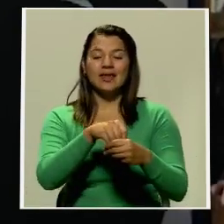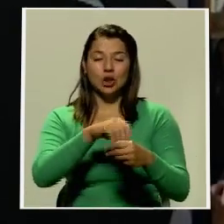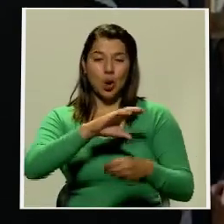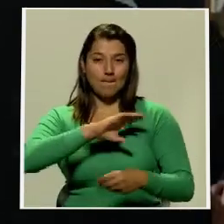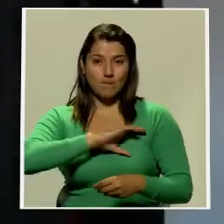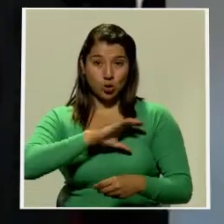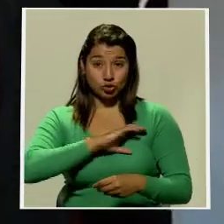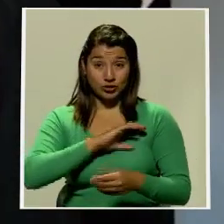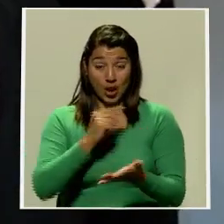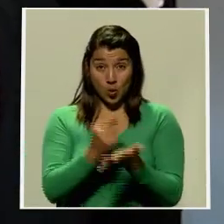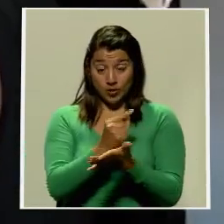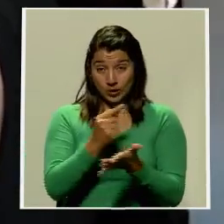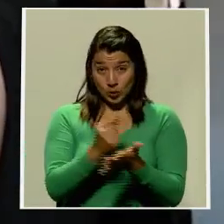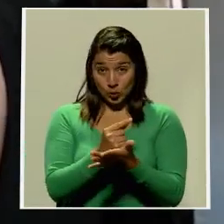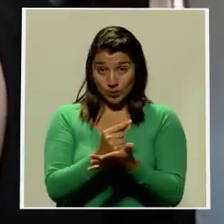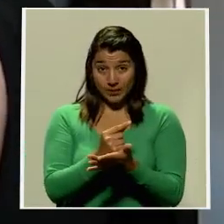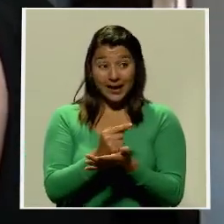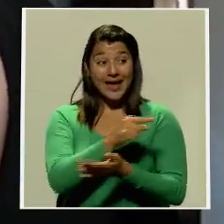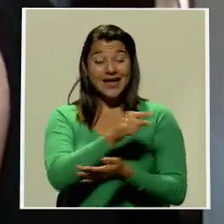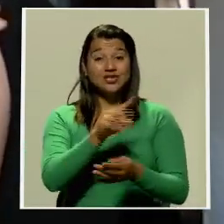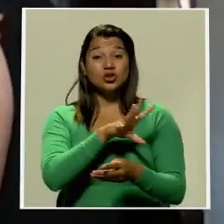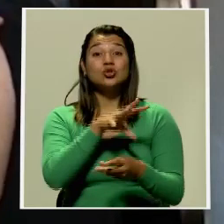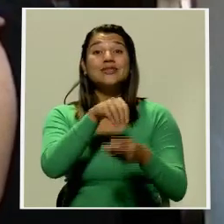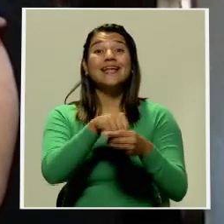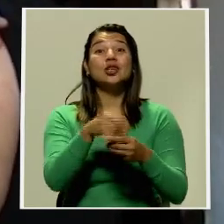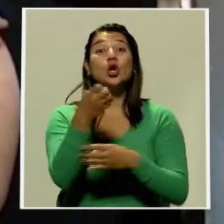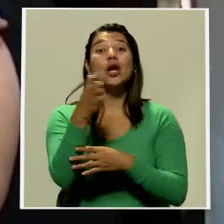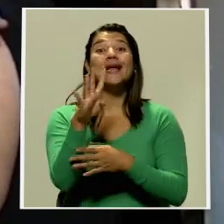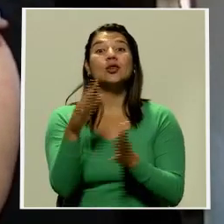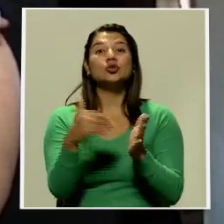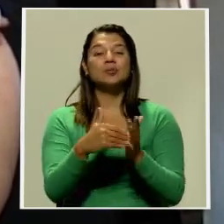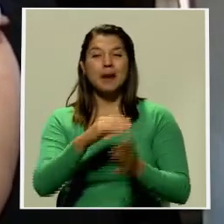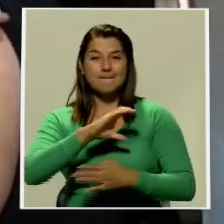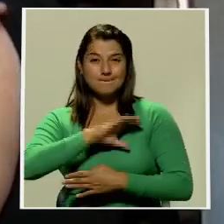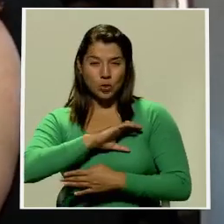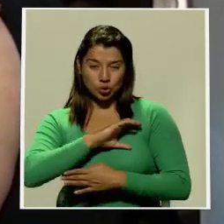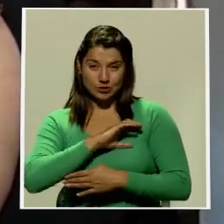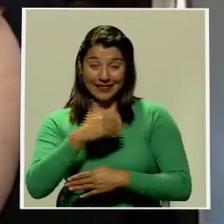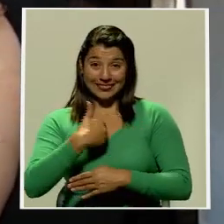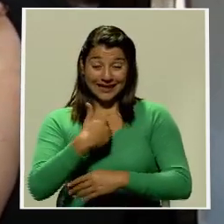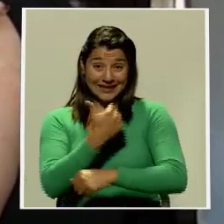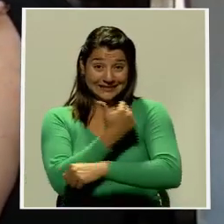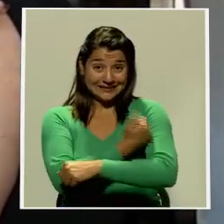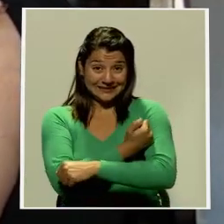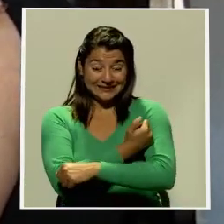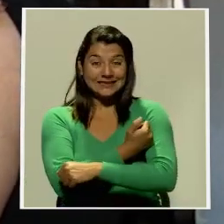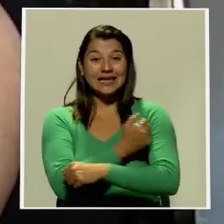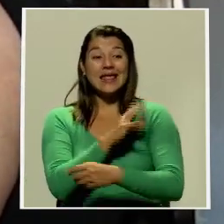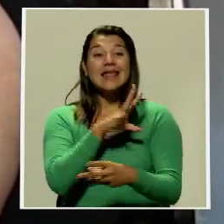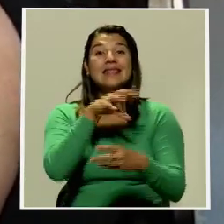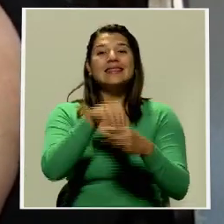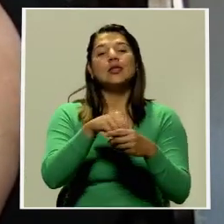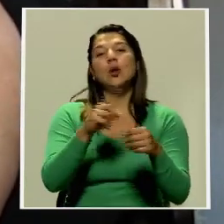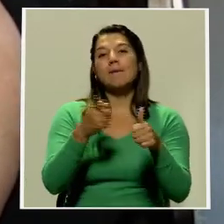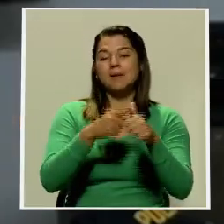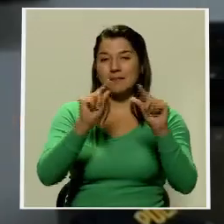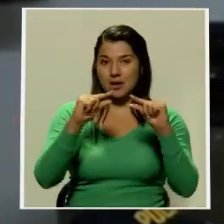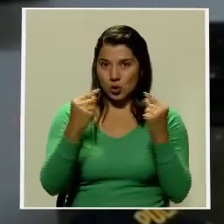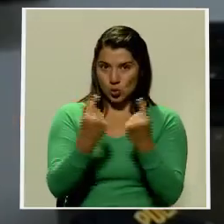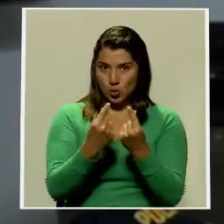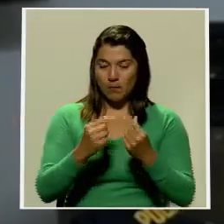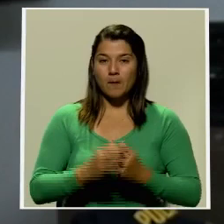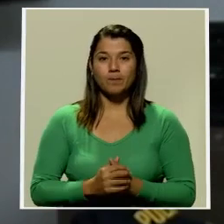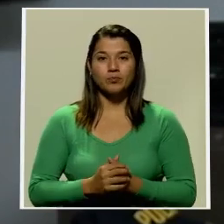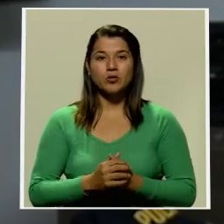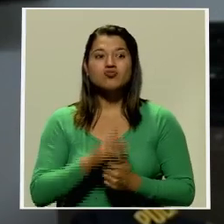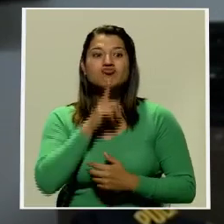delegación de Guadalupe y son parte de los 14.000 policías que serán vacunados como parte del primer grupo. Es un